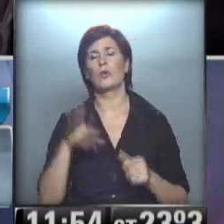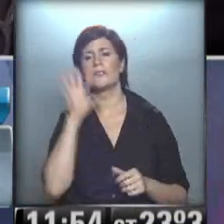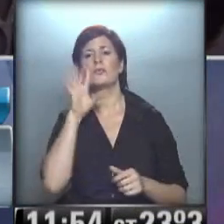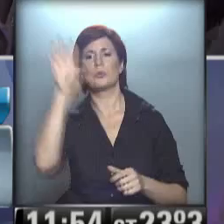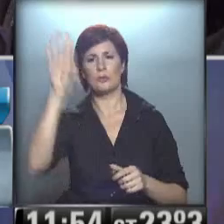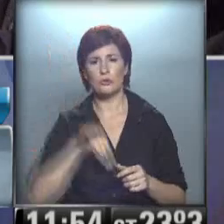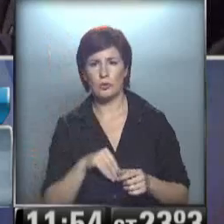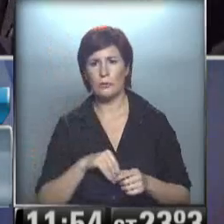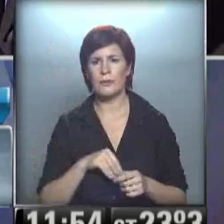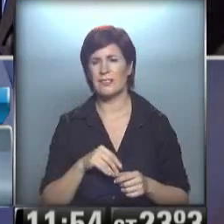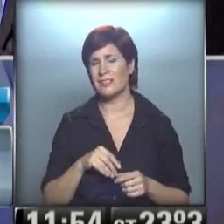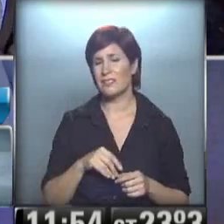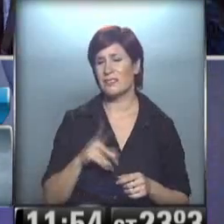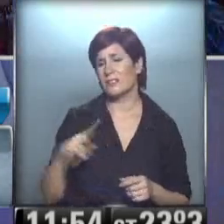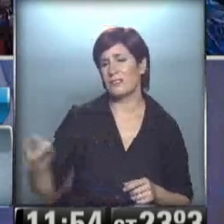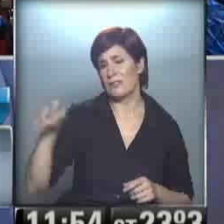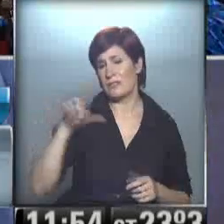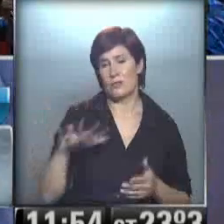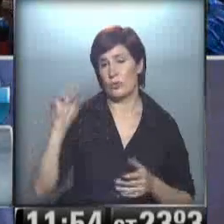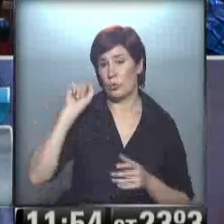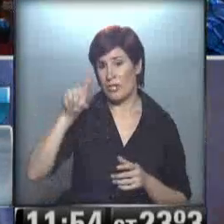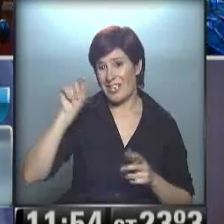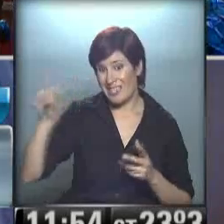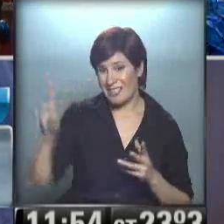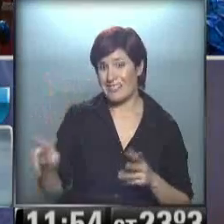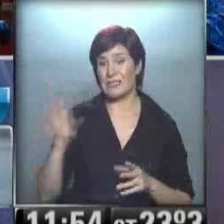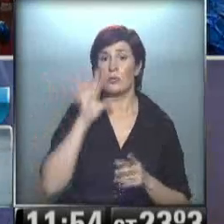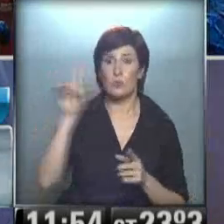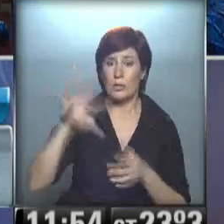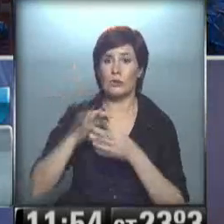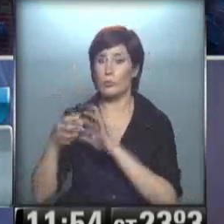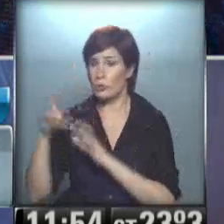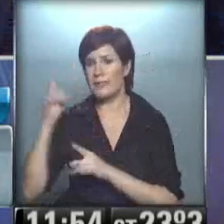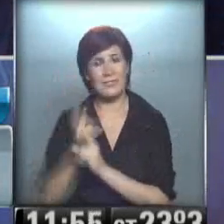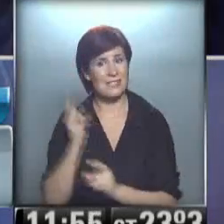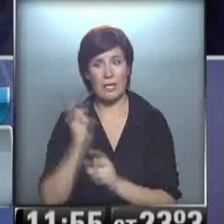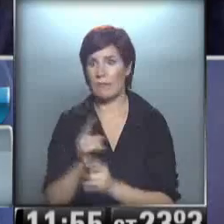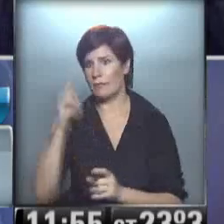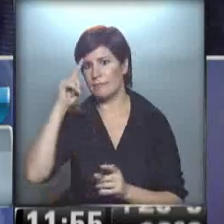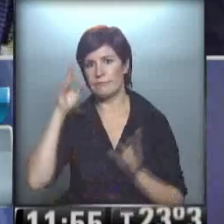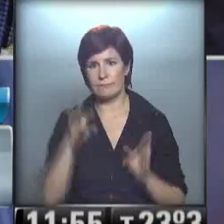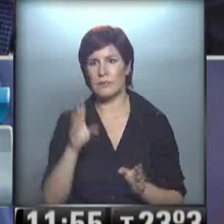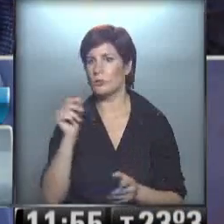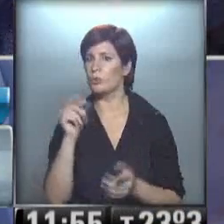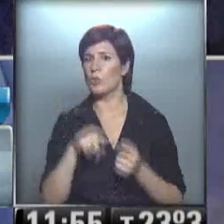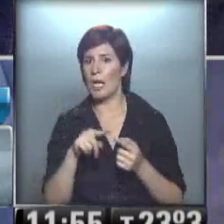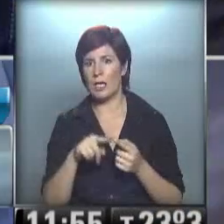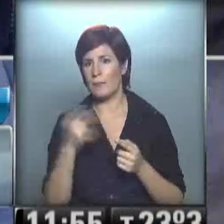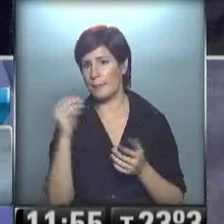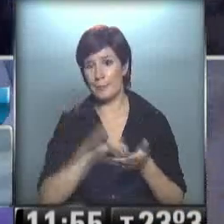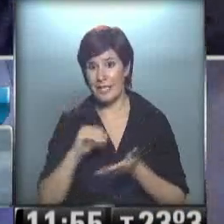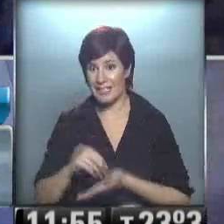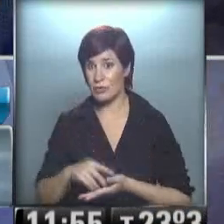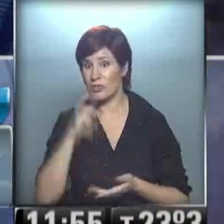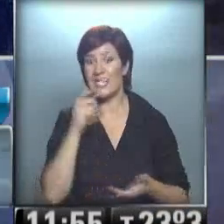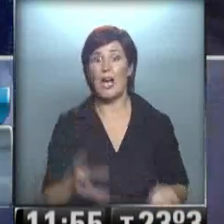norteamericana, son sociedades que totalmente y todos los días defienden los precios y si algo aumenta no lo compran y tienen